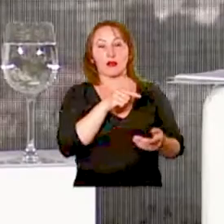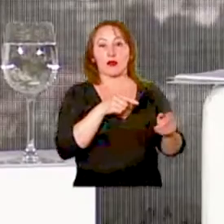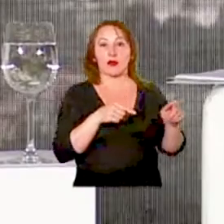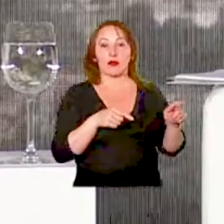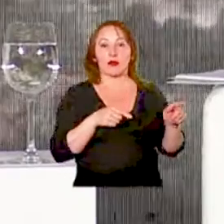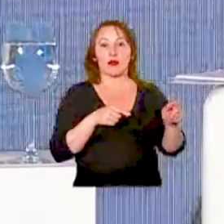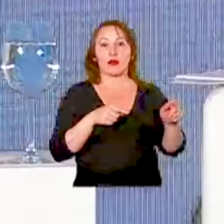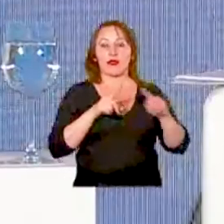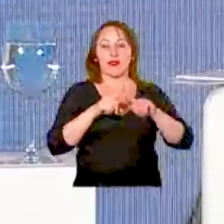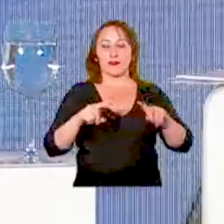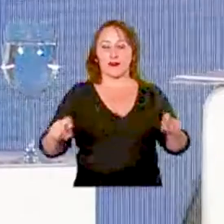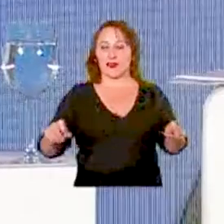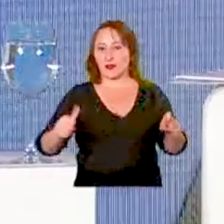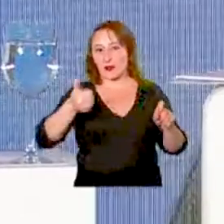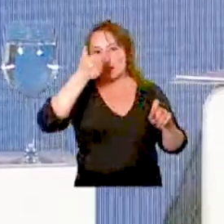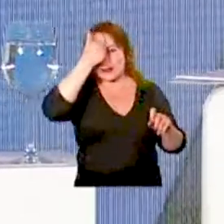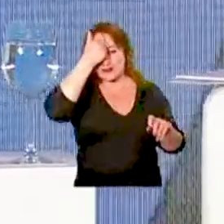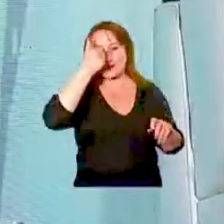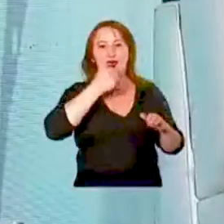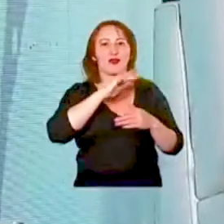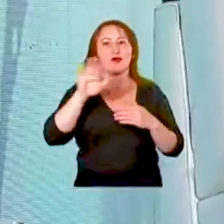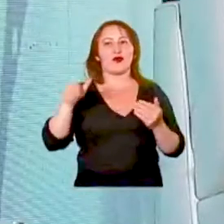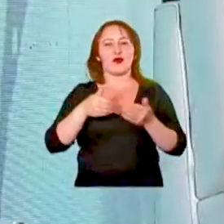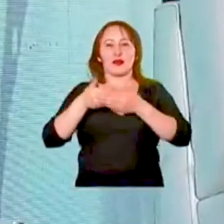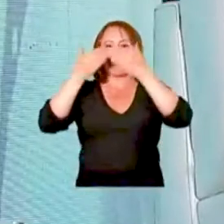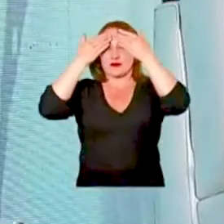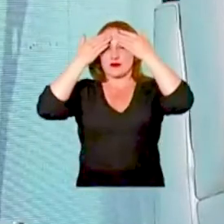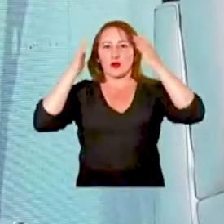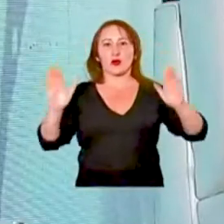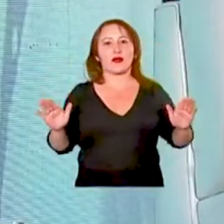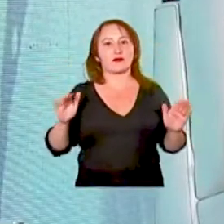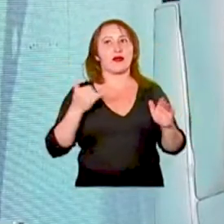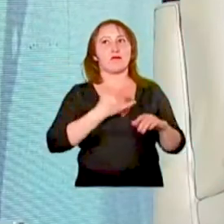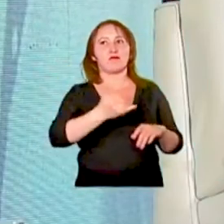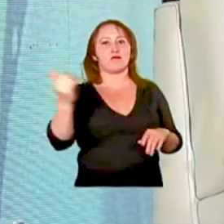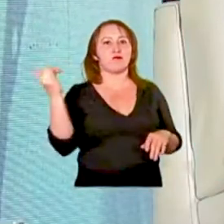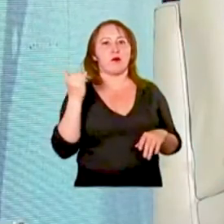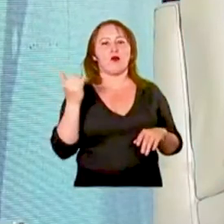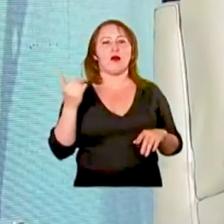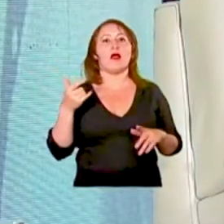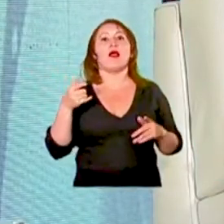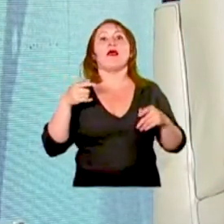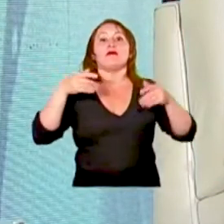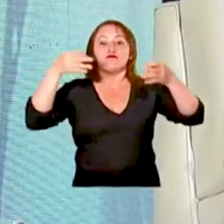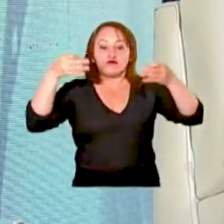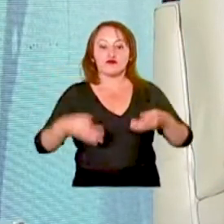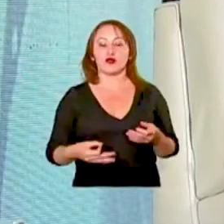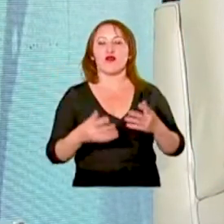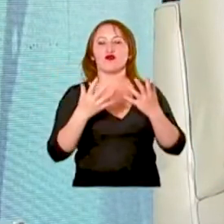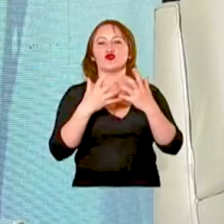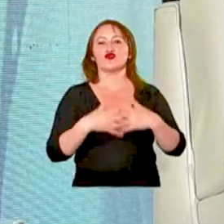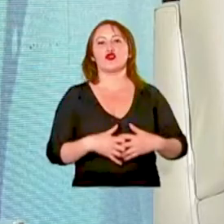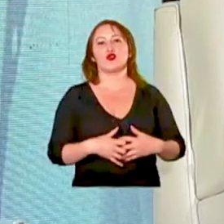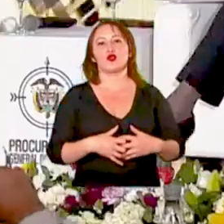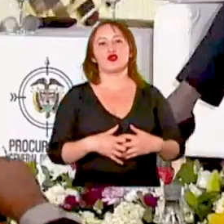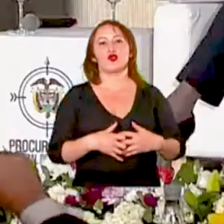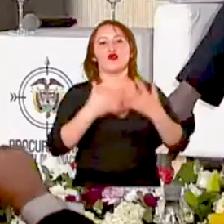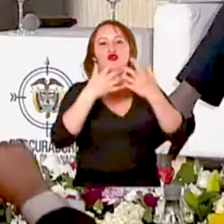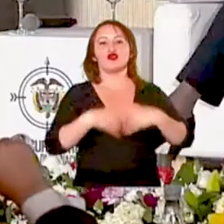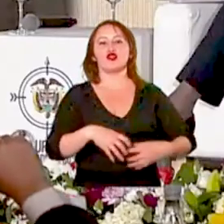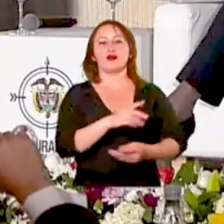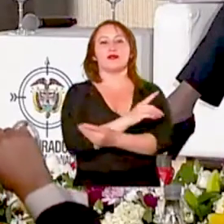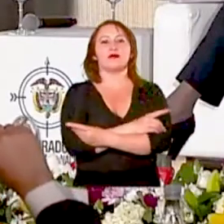Elemento esencial de todas las democracias que exista una función, la función disciplinaria